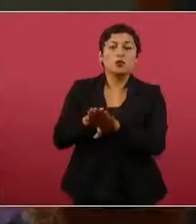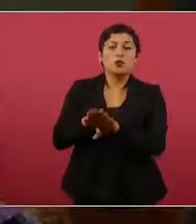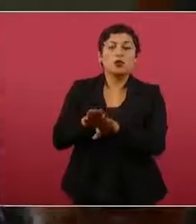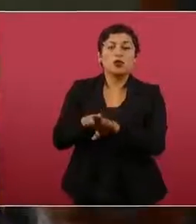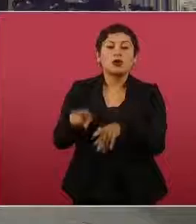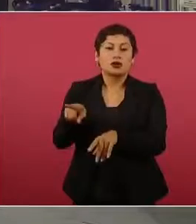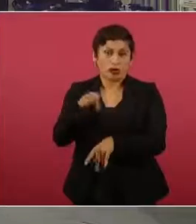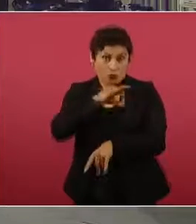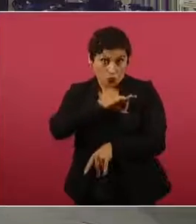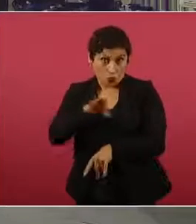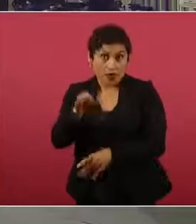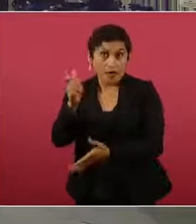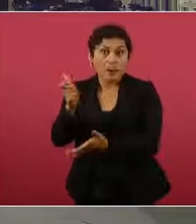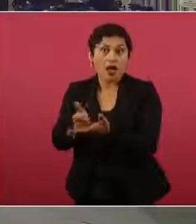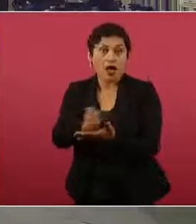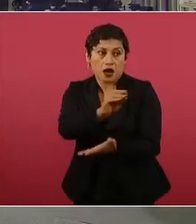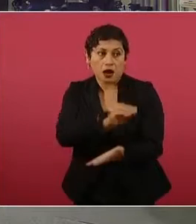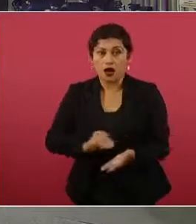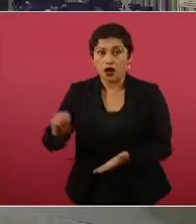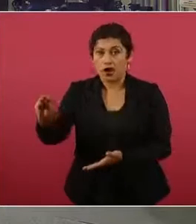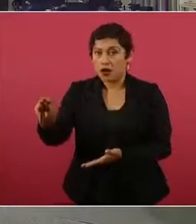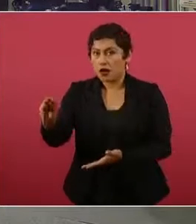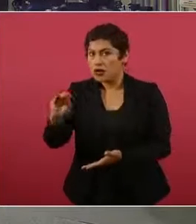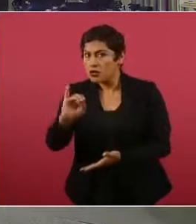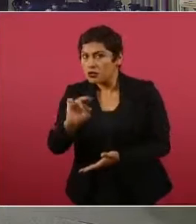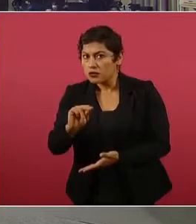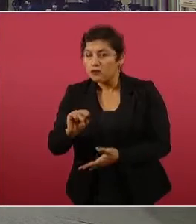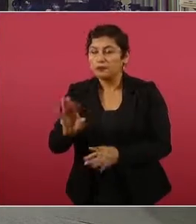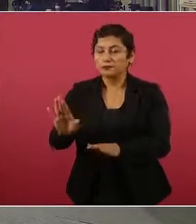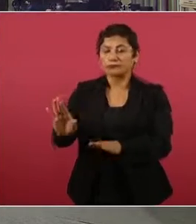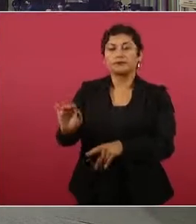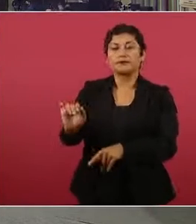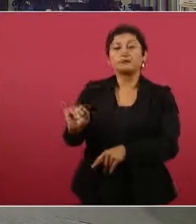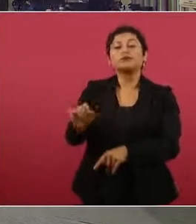pagar. Sí, vamos a revisarlo, vamos a ver